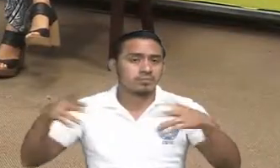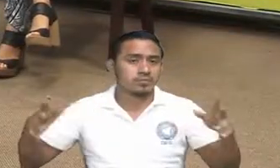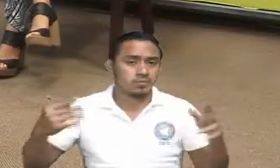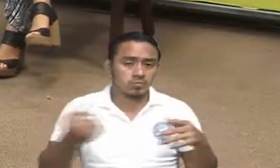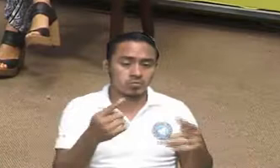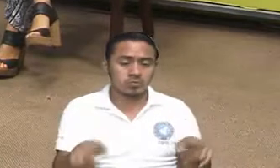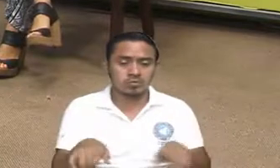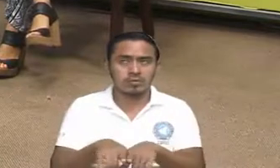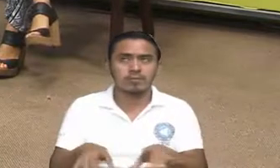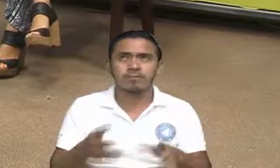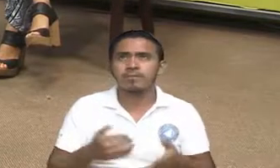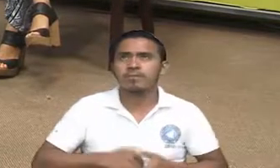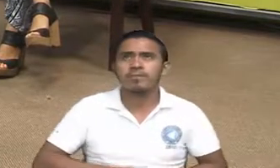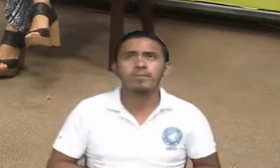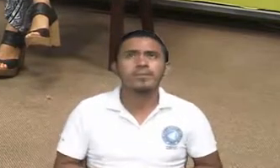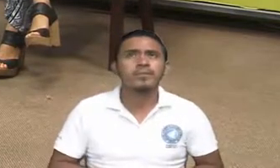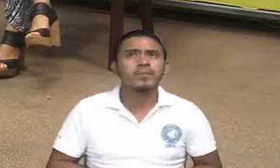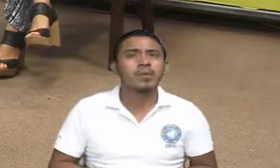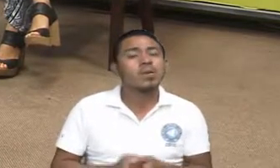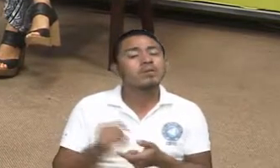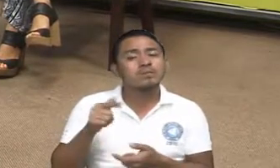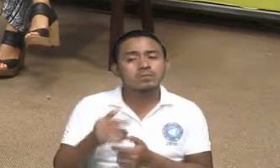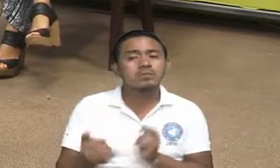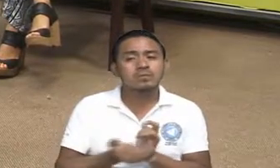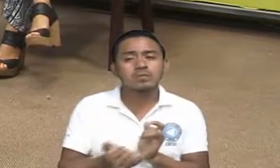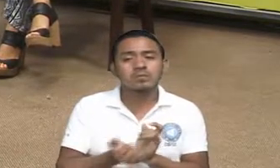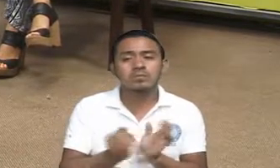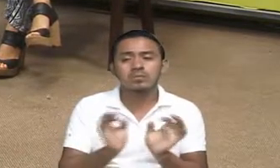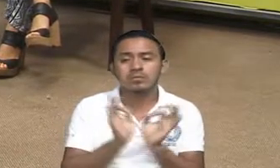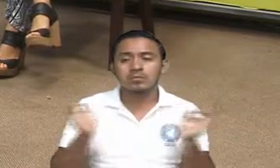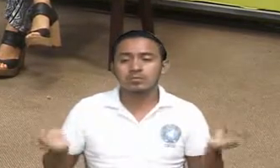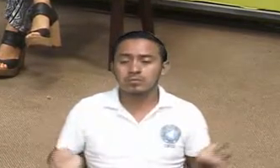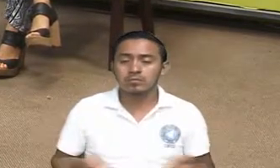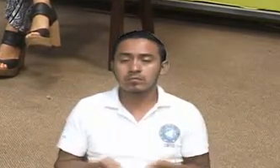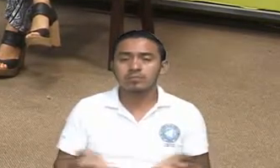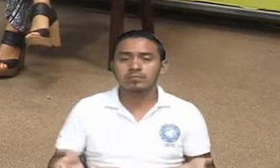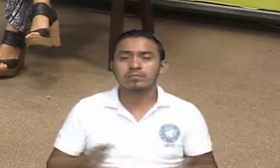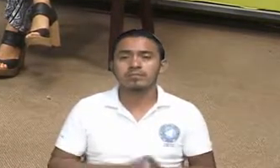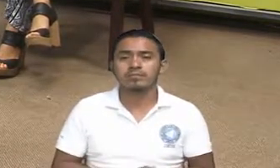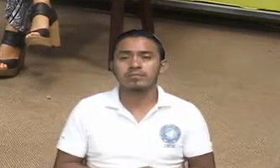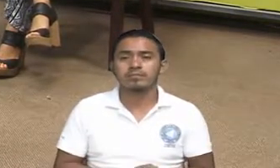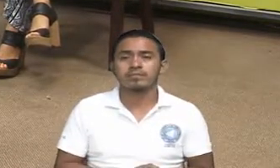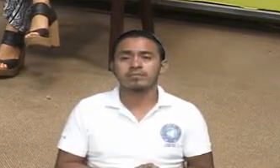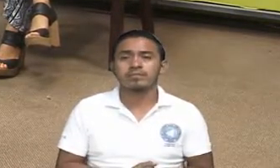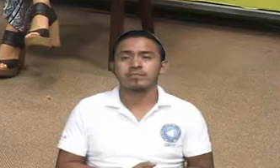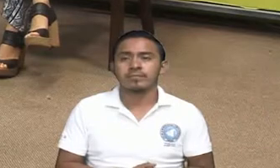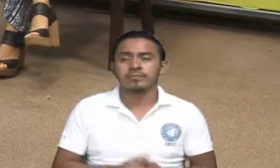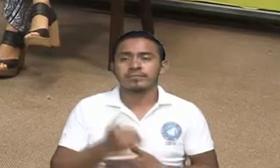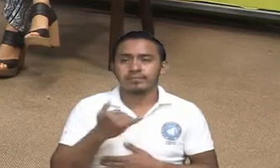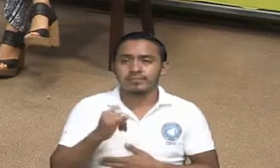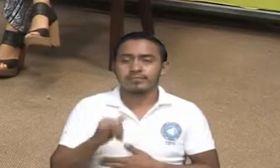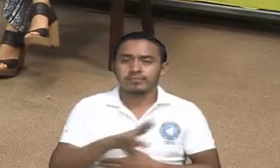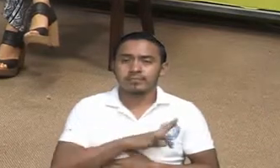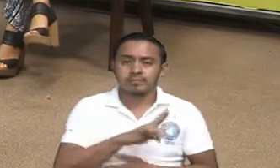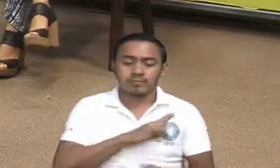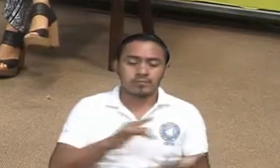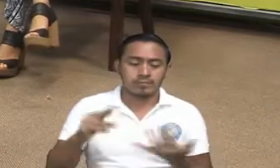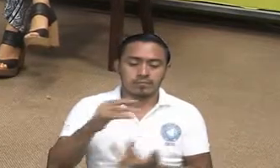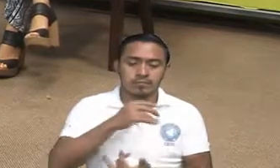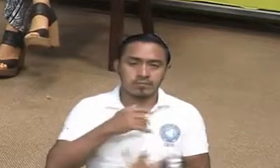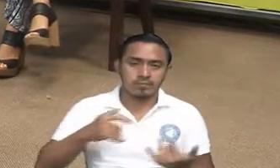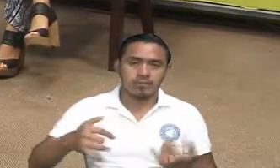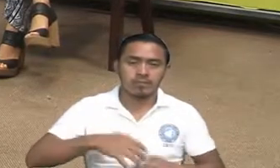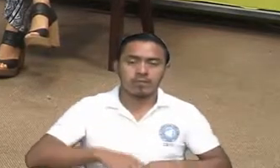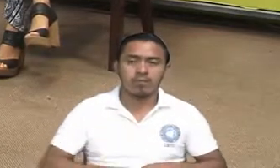las parejas les está pasando, a la familia entera nos está afectando. Entonces sí, hay algunos comportamientos como este, como